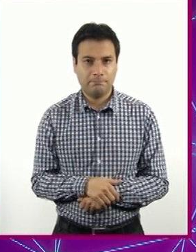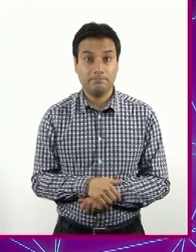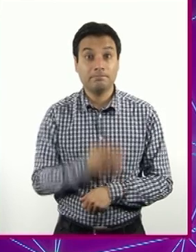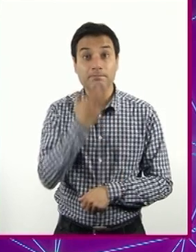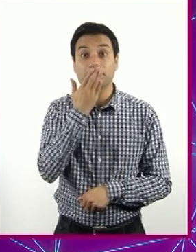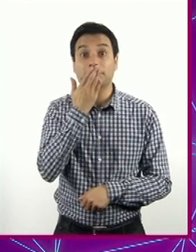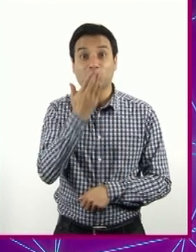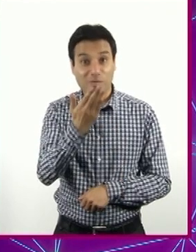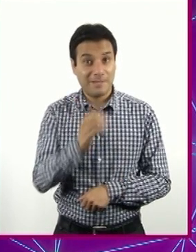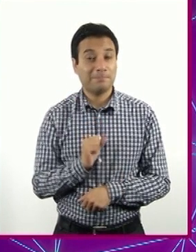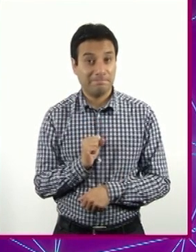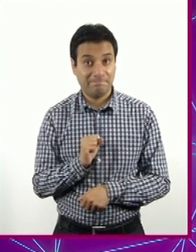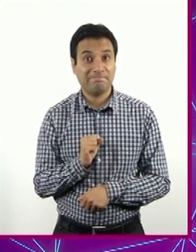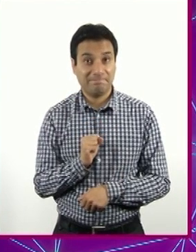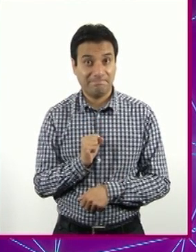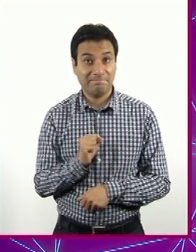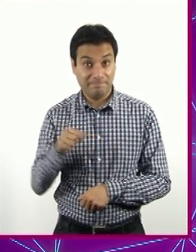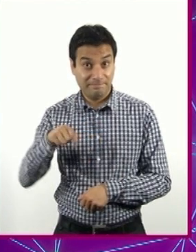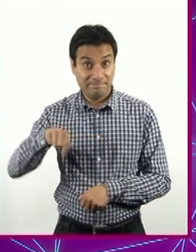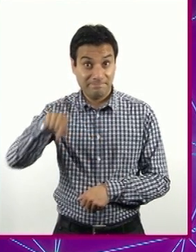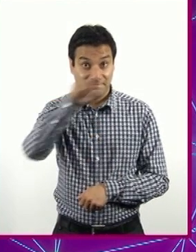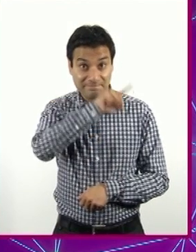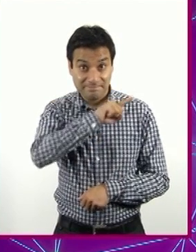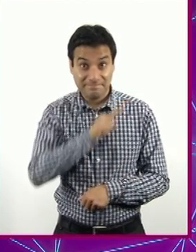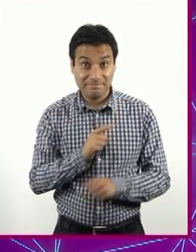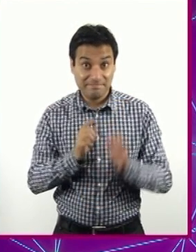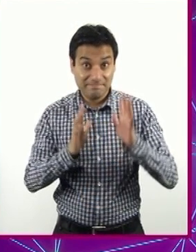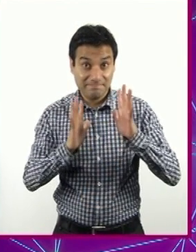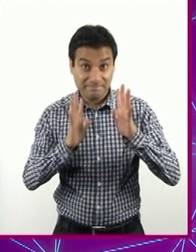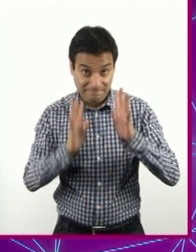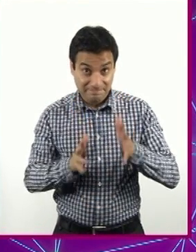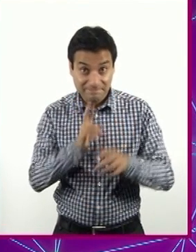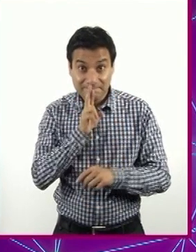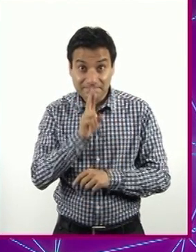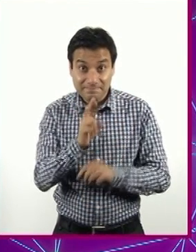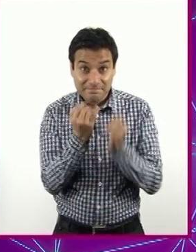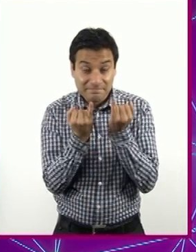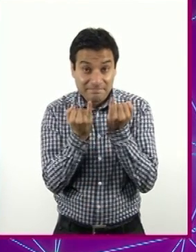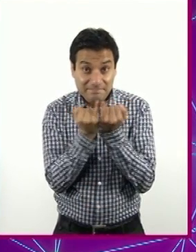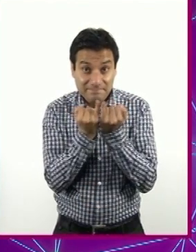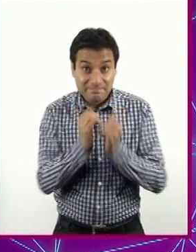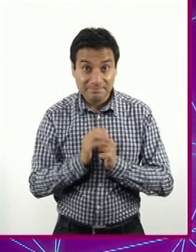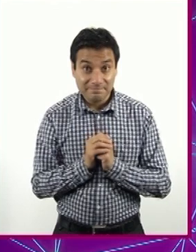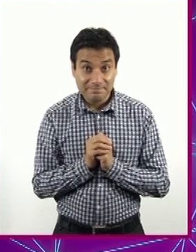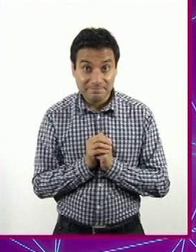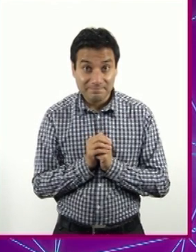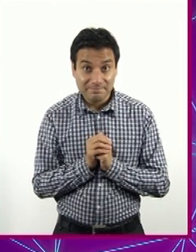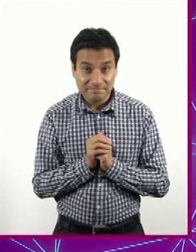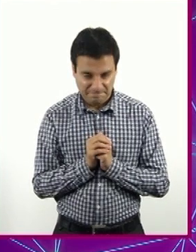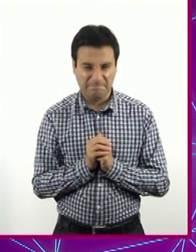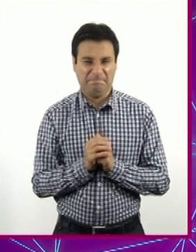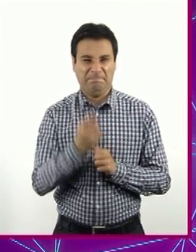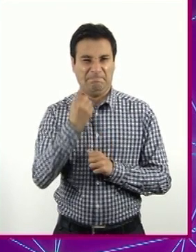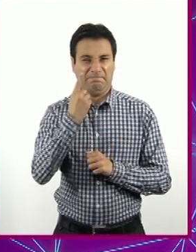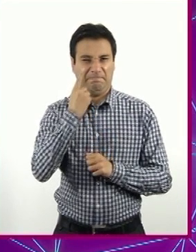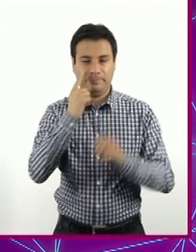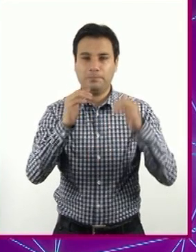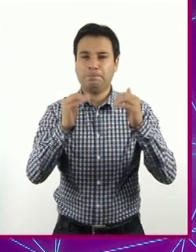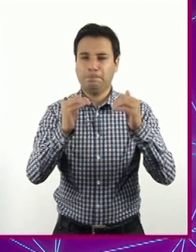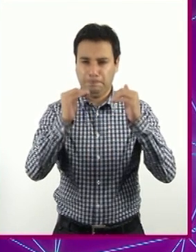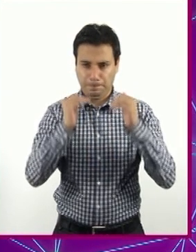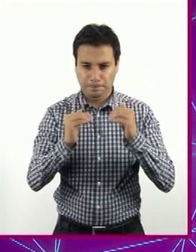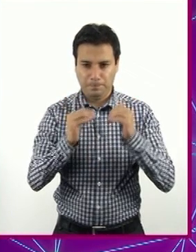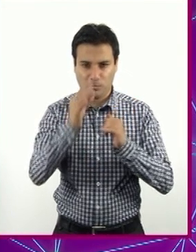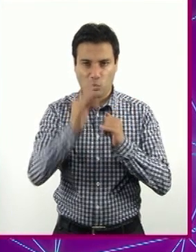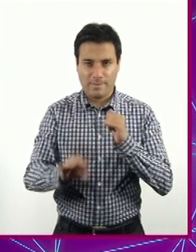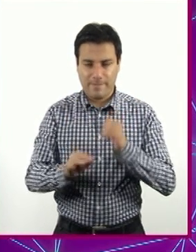¡Bien hecho! ¿Ustedes en casa obtuvieron los mismos resultados? Completemos la última sucesión.